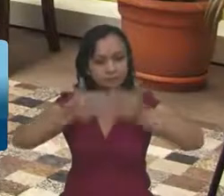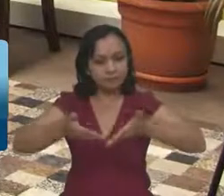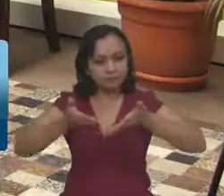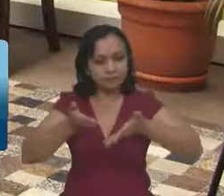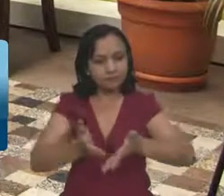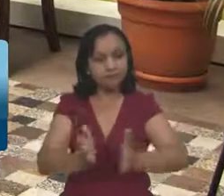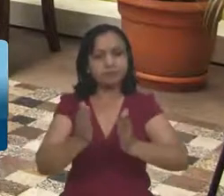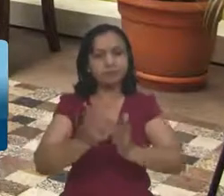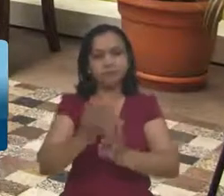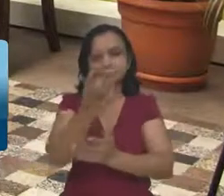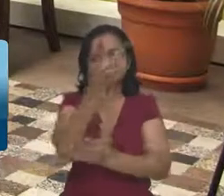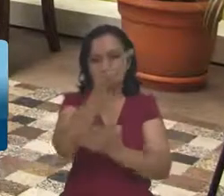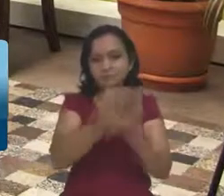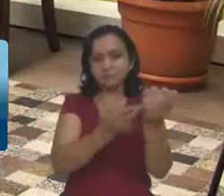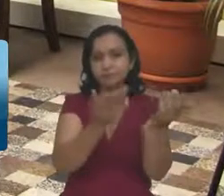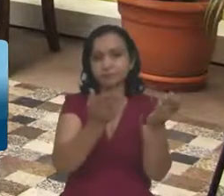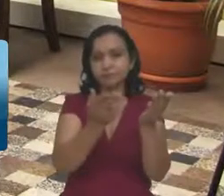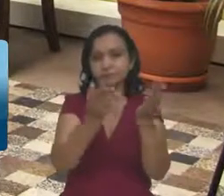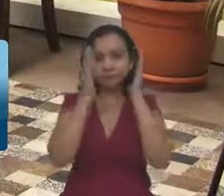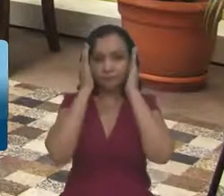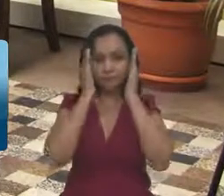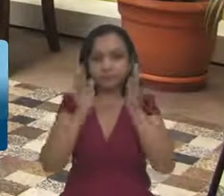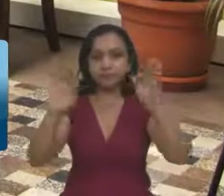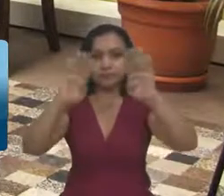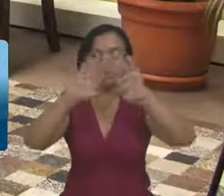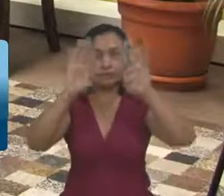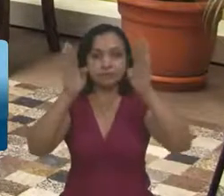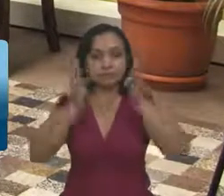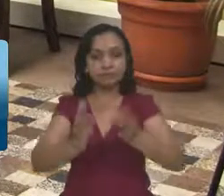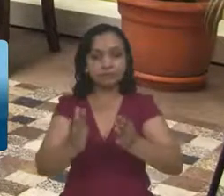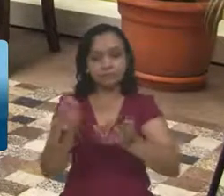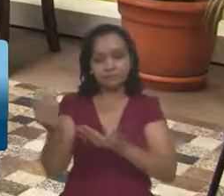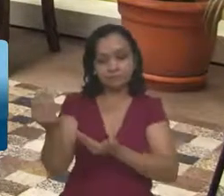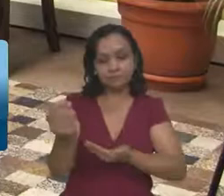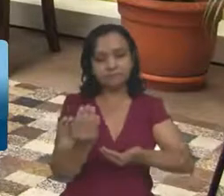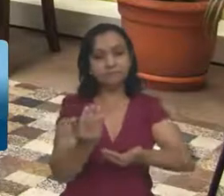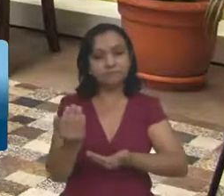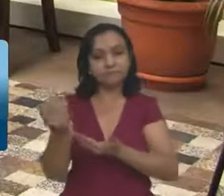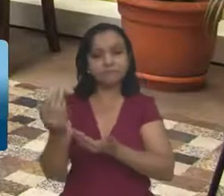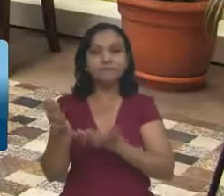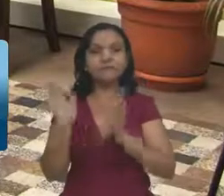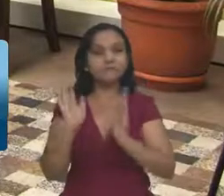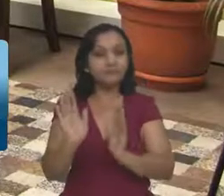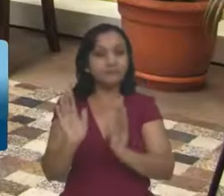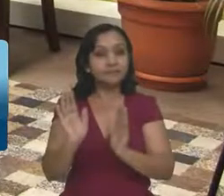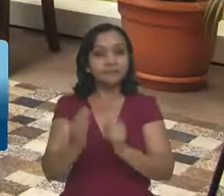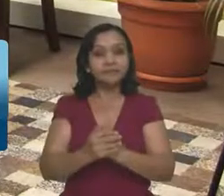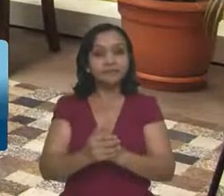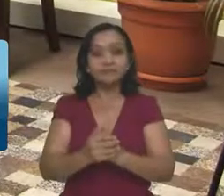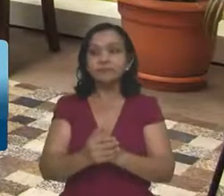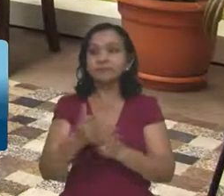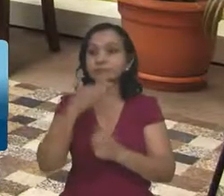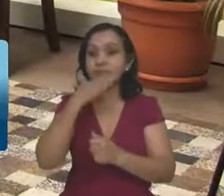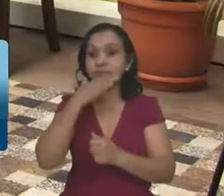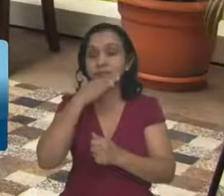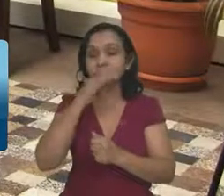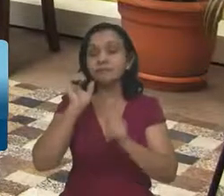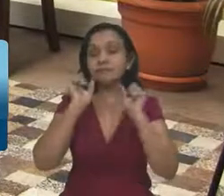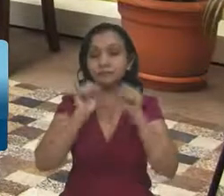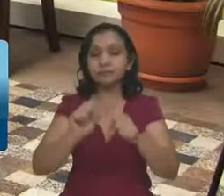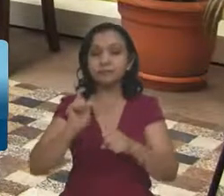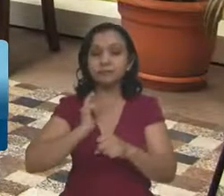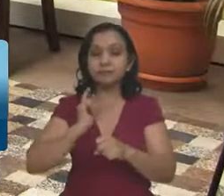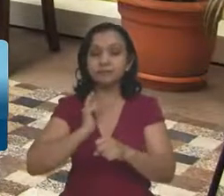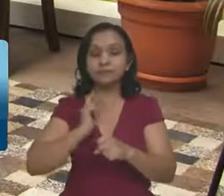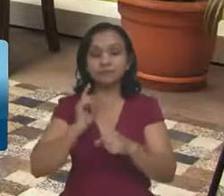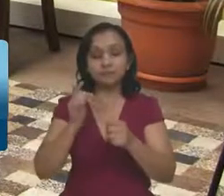Alberta como el Vélez Pai, miraban la atención de los niños. Así es, los niños, incluso las complicaciones que pueden haber tenido,